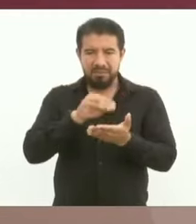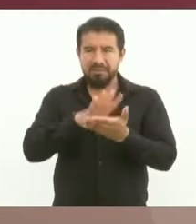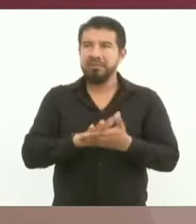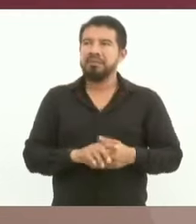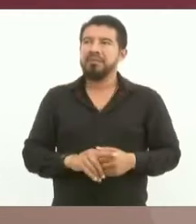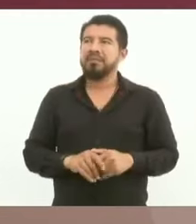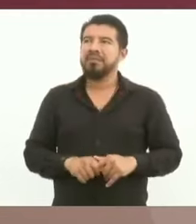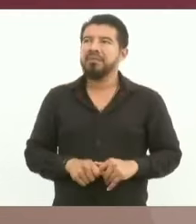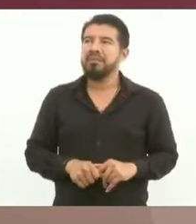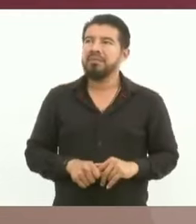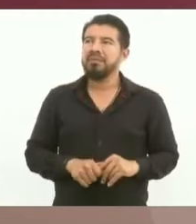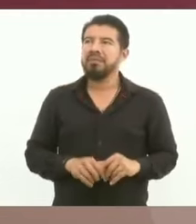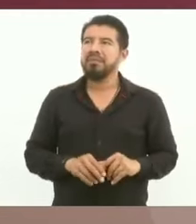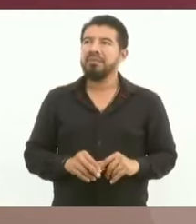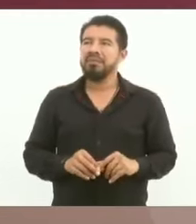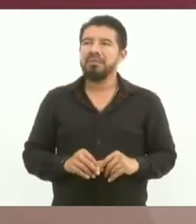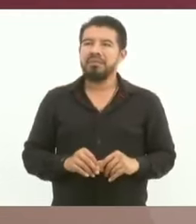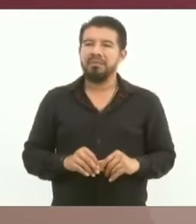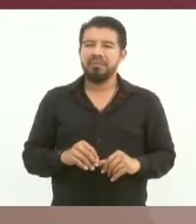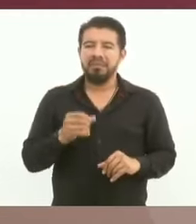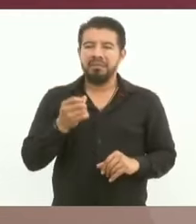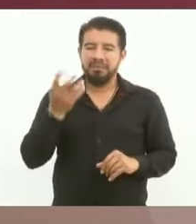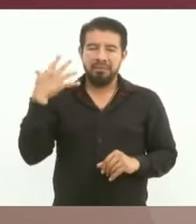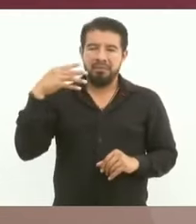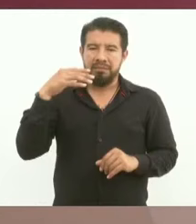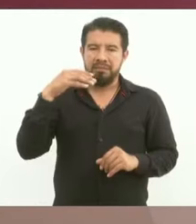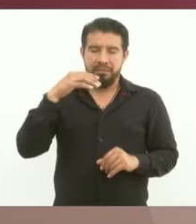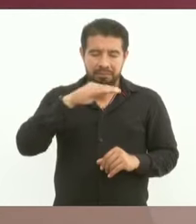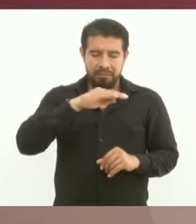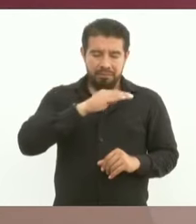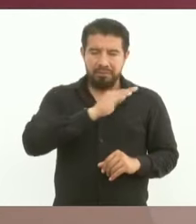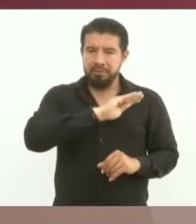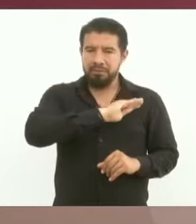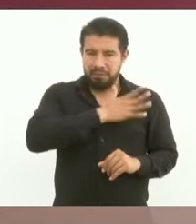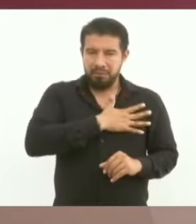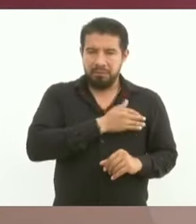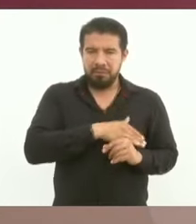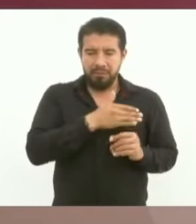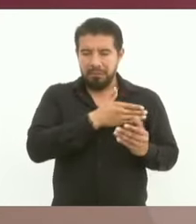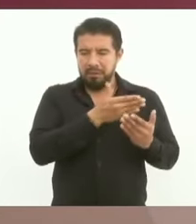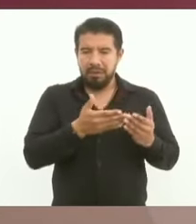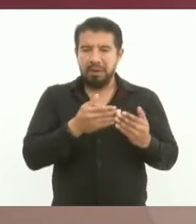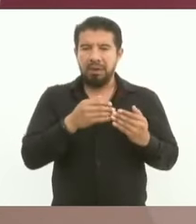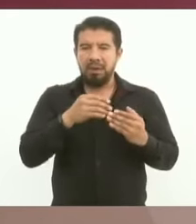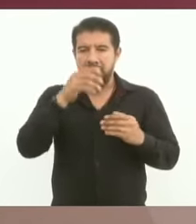los españoles, los europeos, hace 500 años,